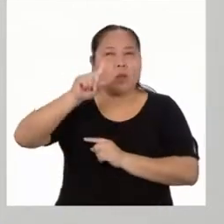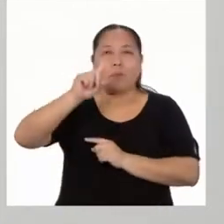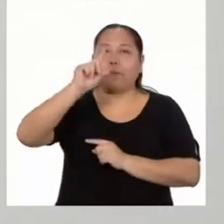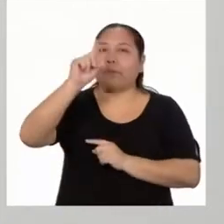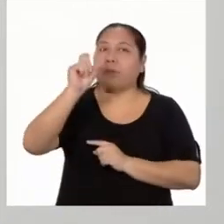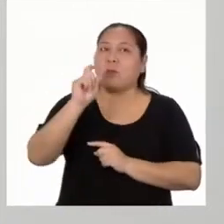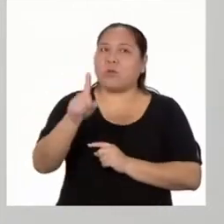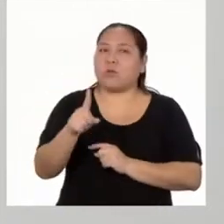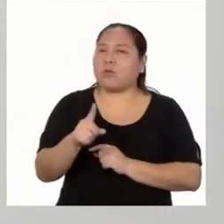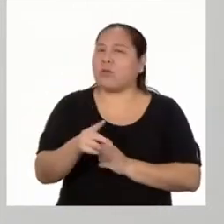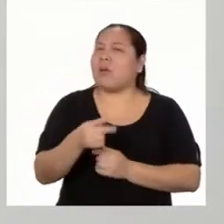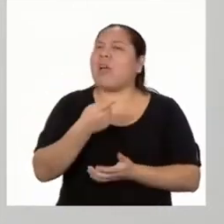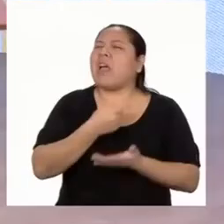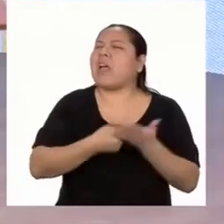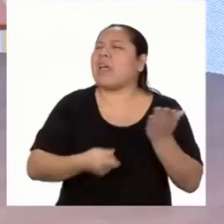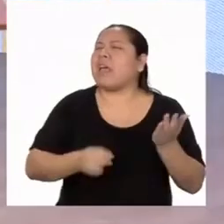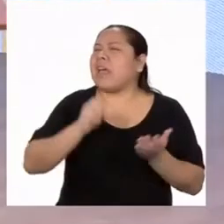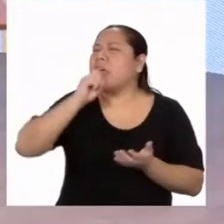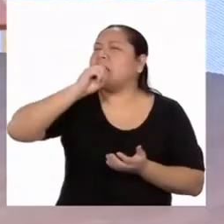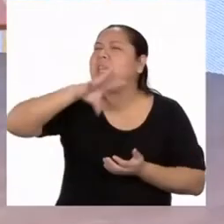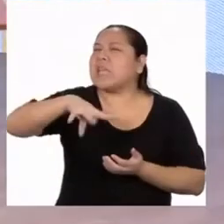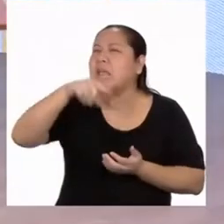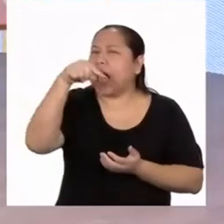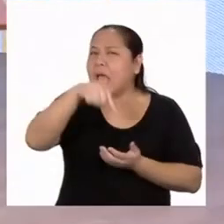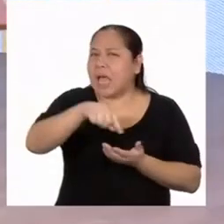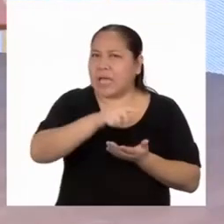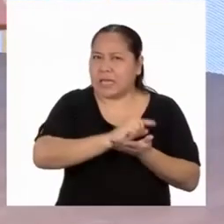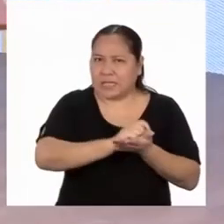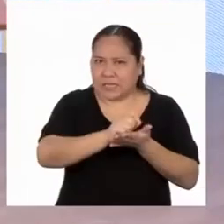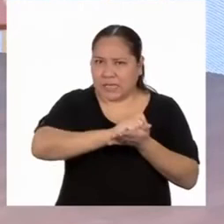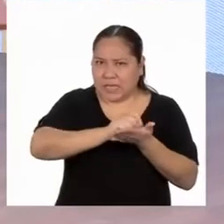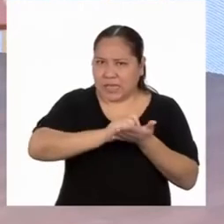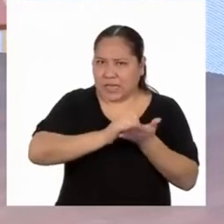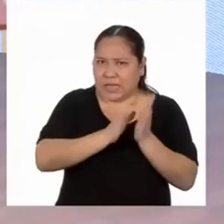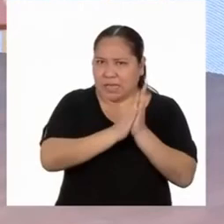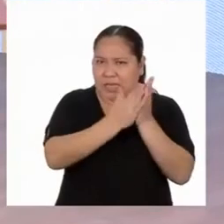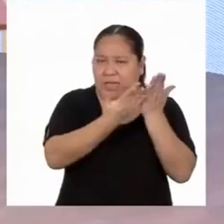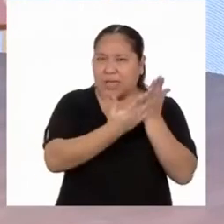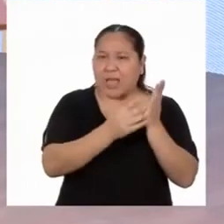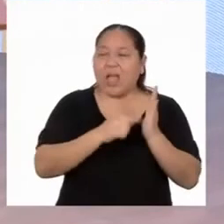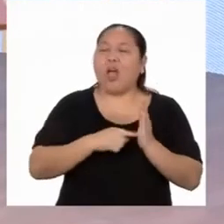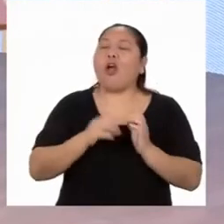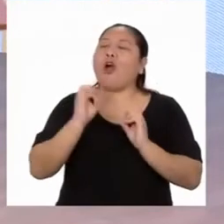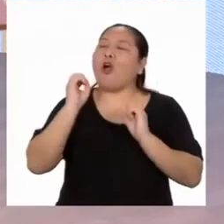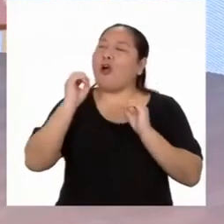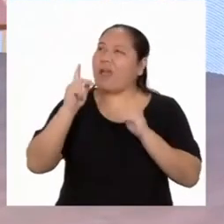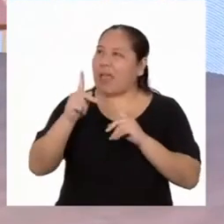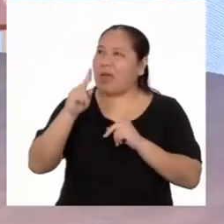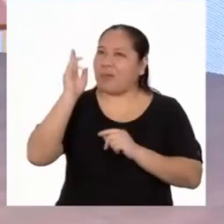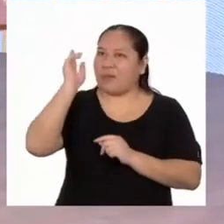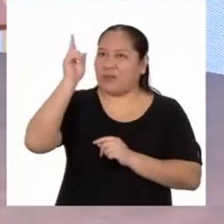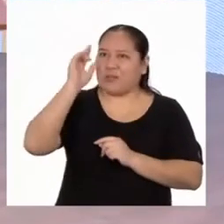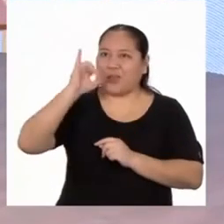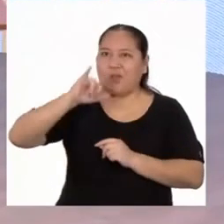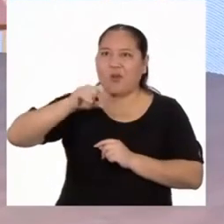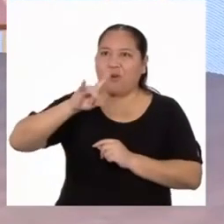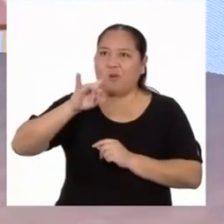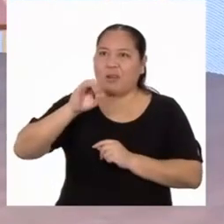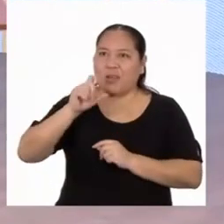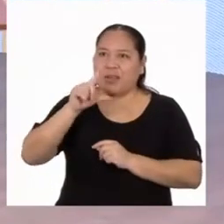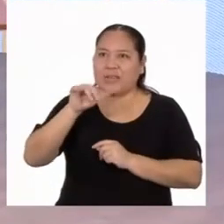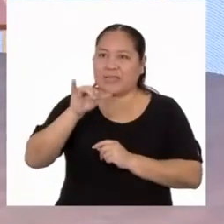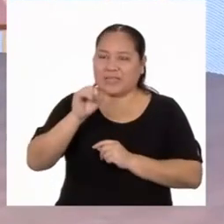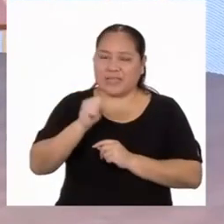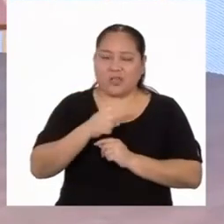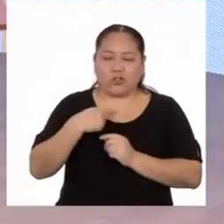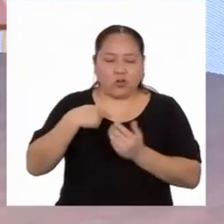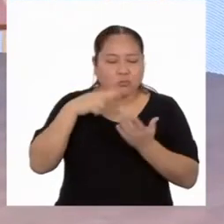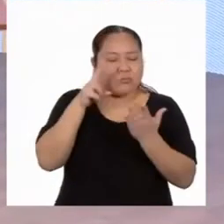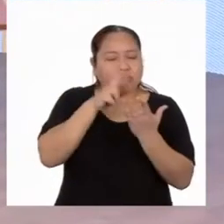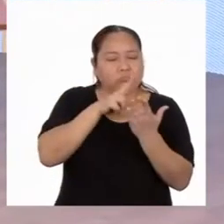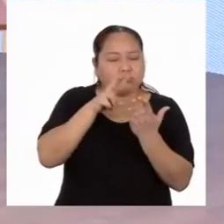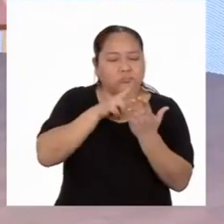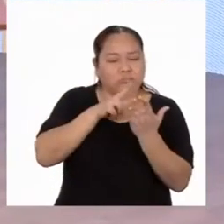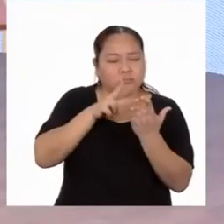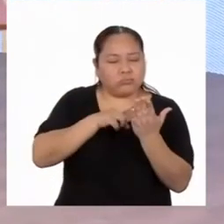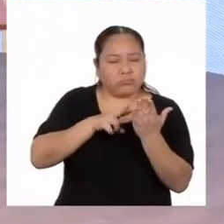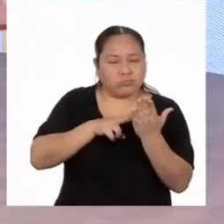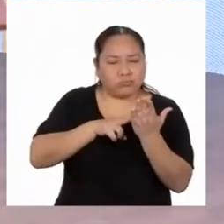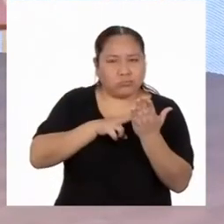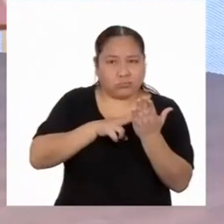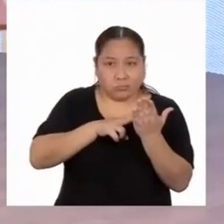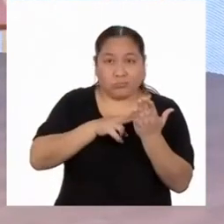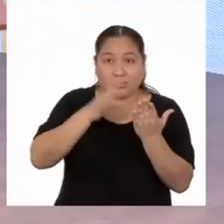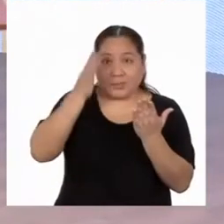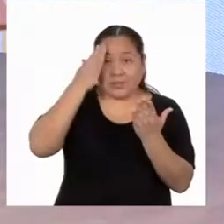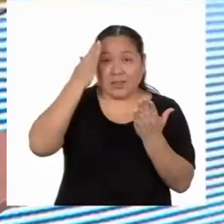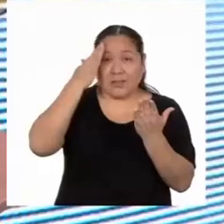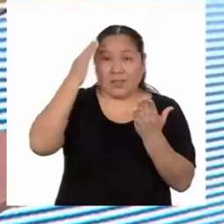qué tratará el texto? Uy, está bien, profesora Yulisa, lo leeré muy a conciencia y teniendo en